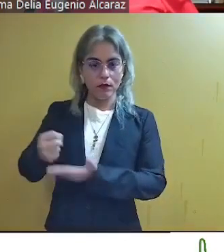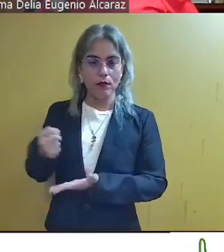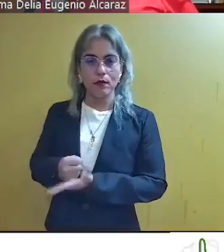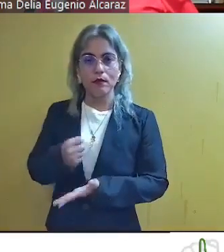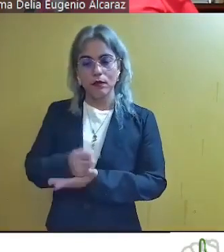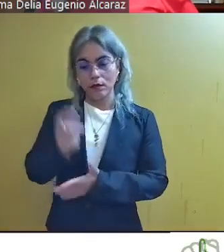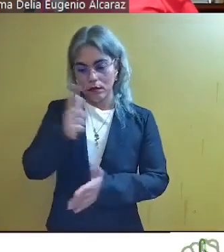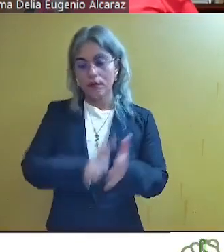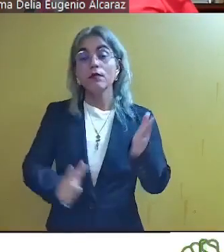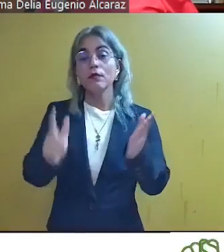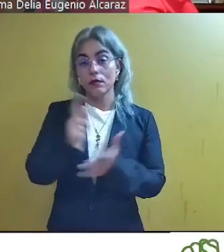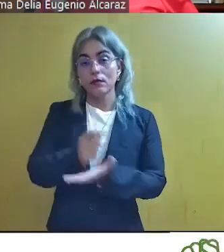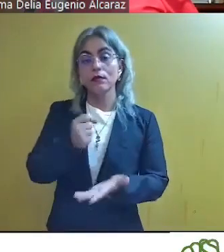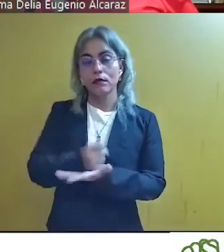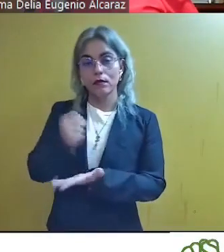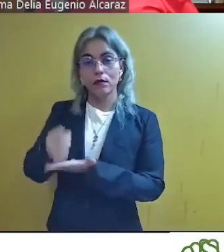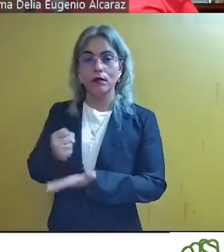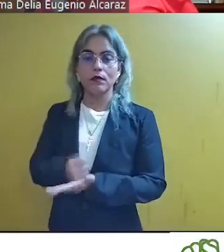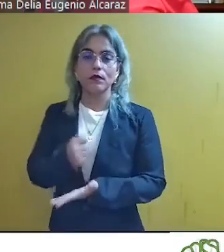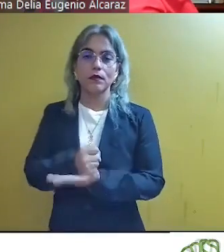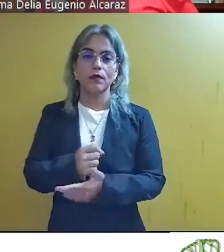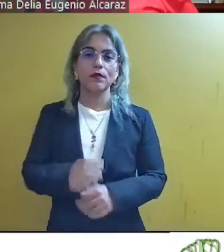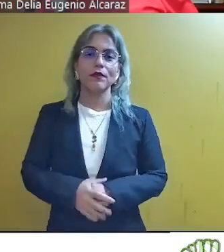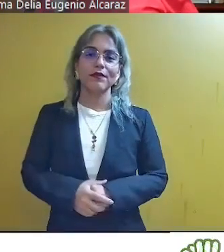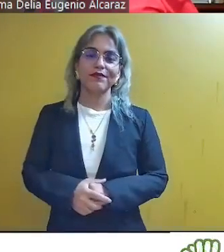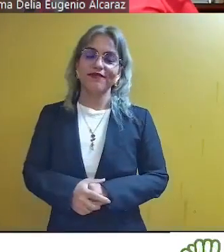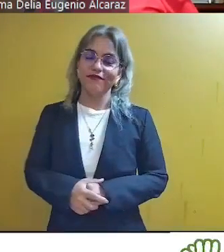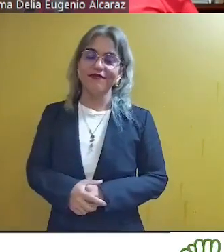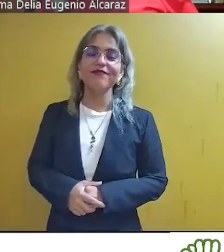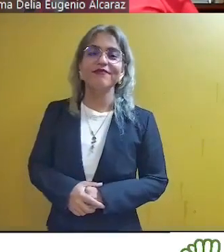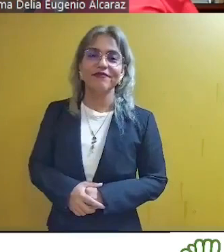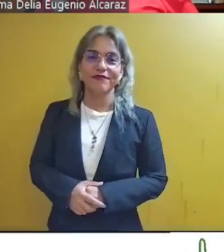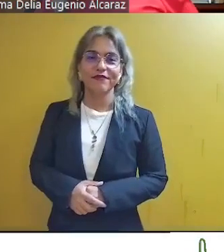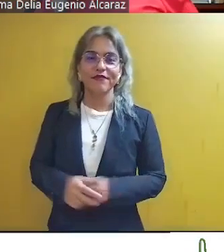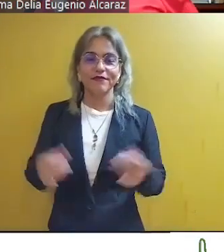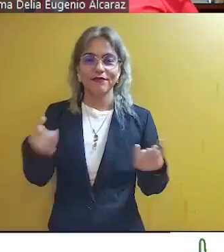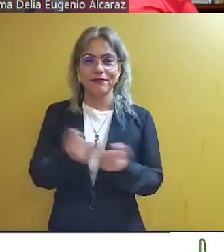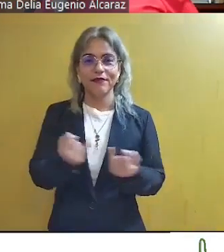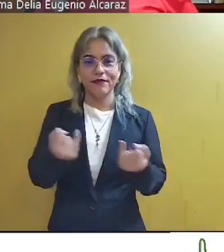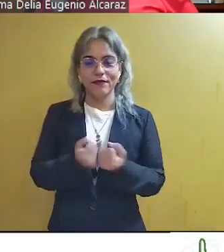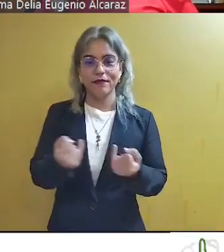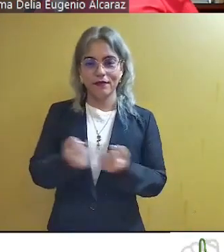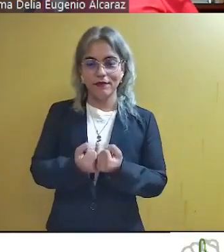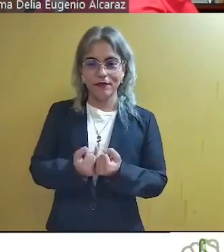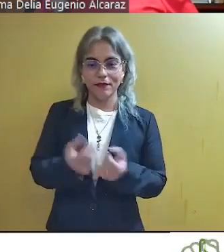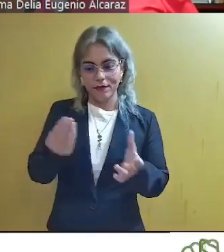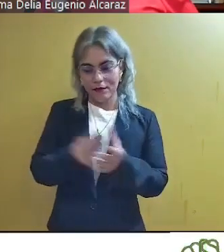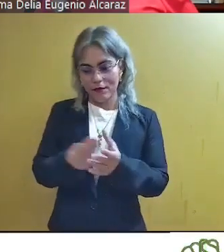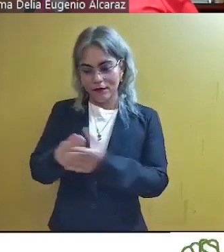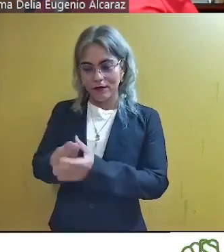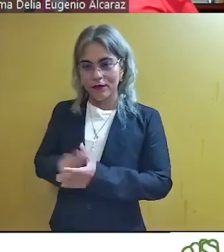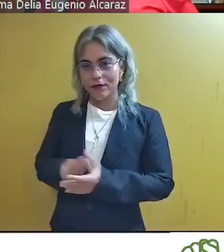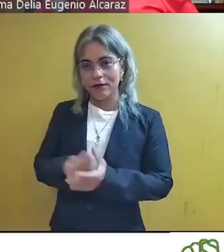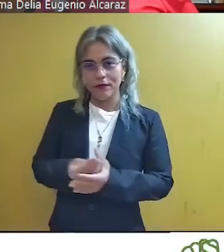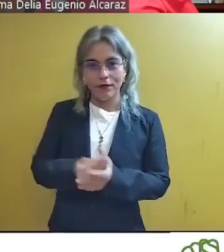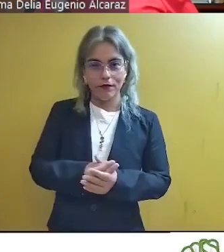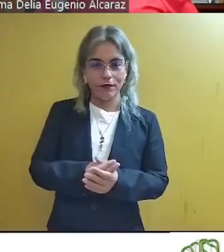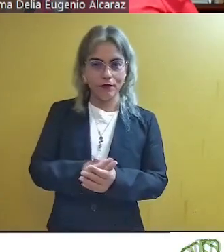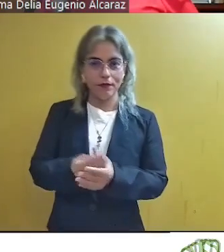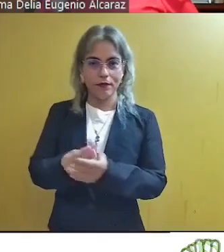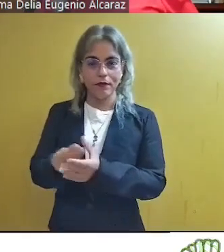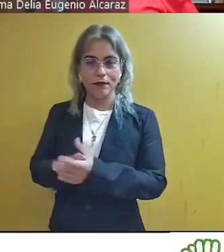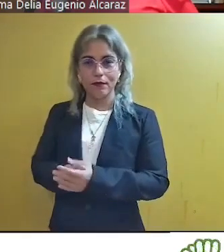legalidad y transparencia de sus actuaciones, además de que no obra en el expediente principal y en el incidental del recurso de